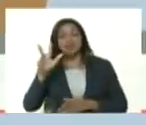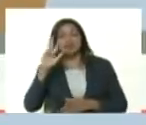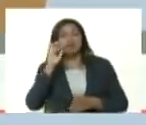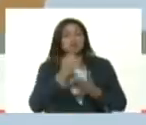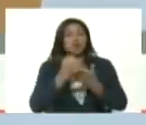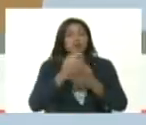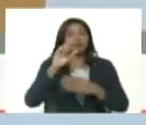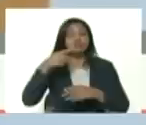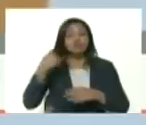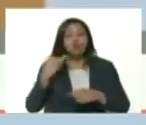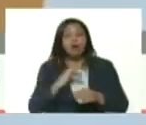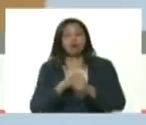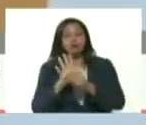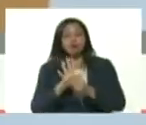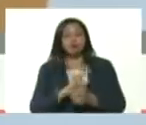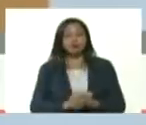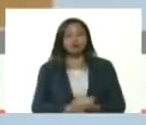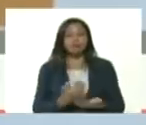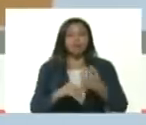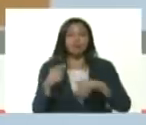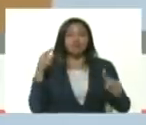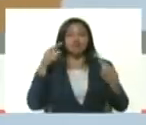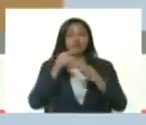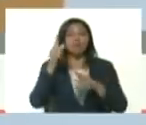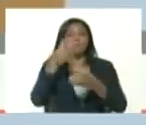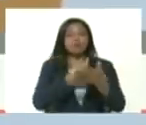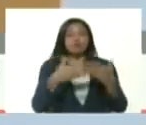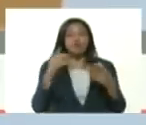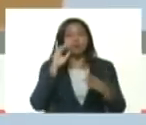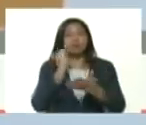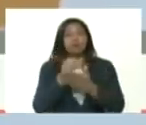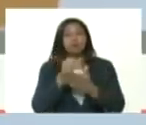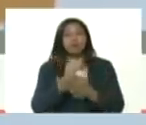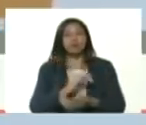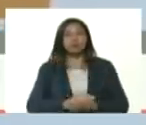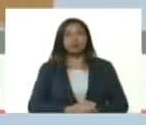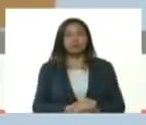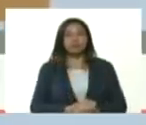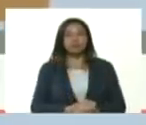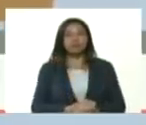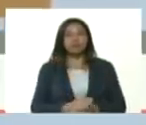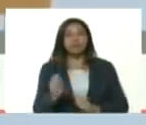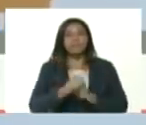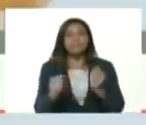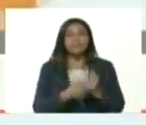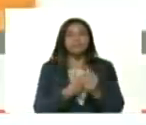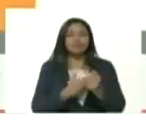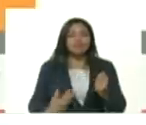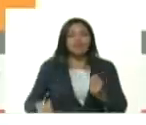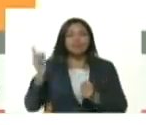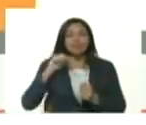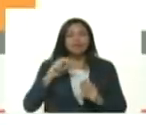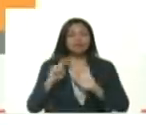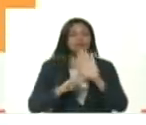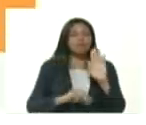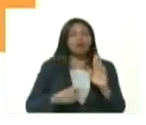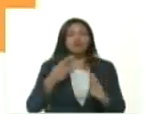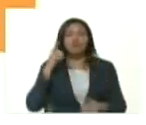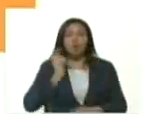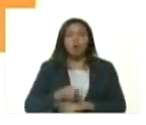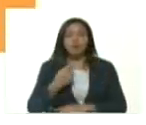250.123 pruebas. Vamos rumbo a 1.000.000 de pruebas. Señora vicepresidenta, tienen que cumplir la orden que